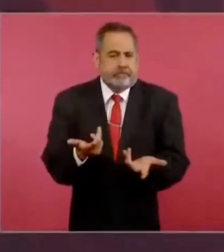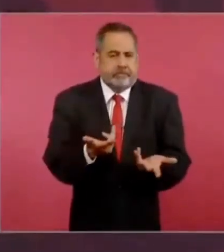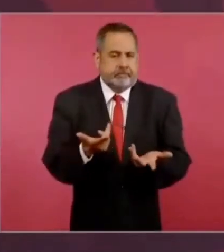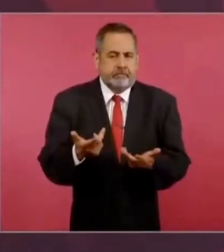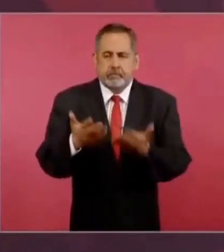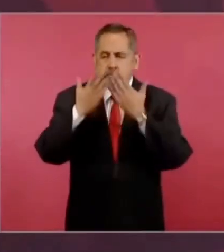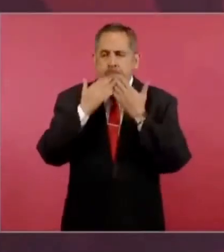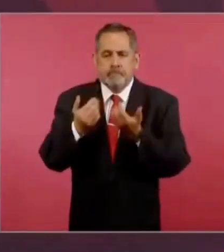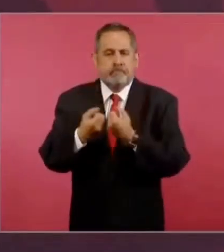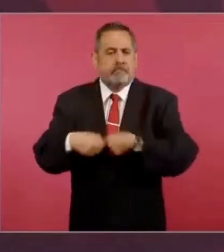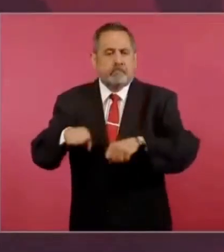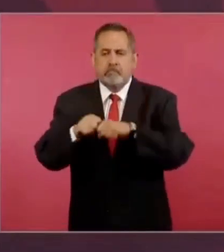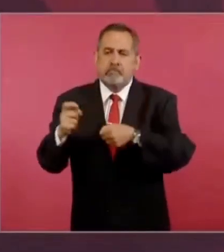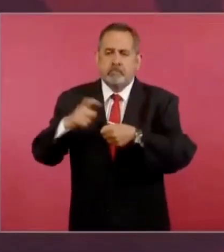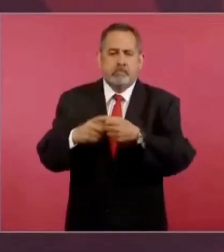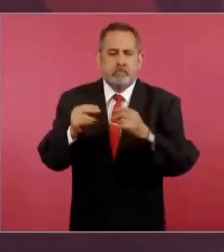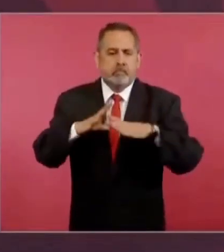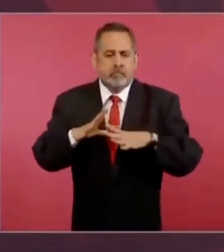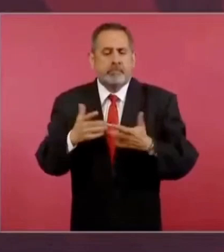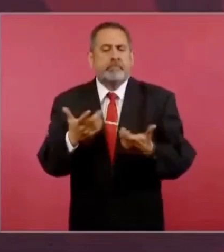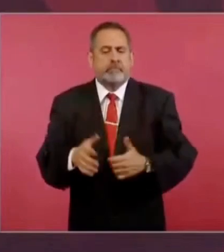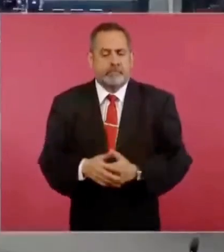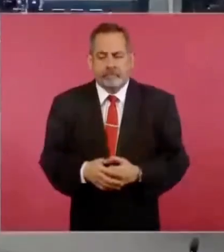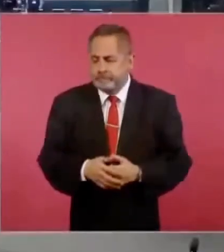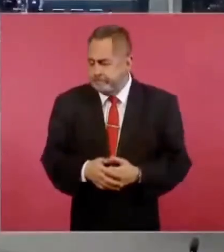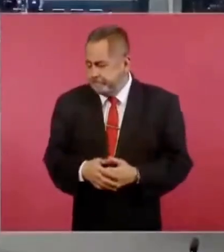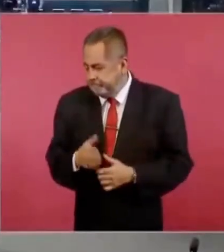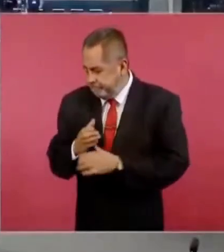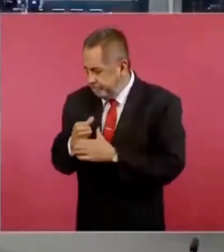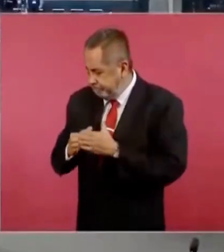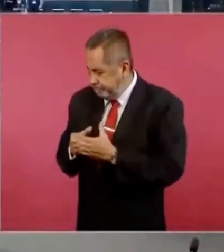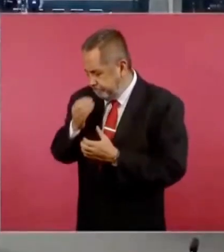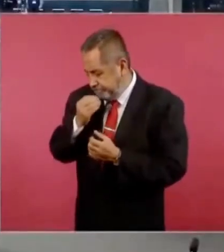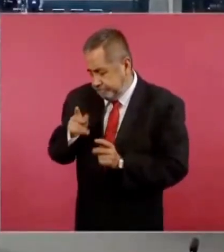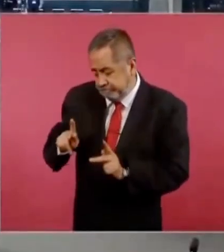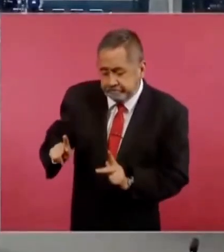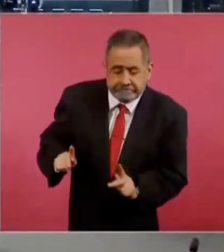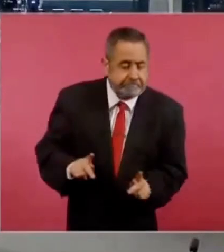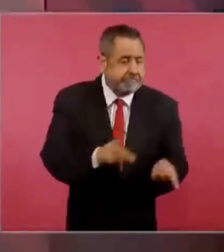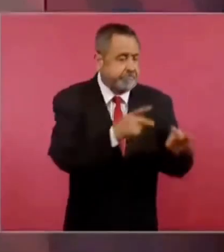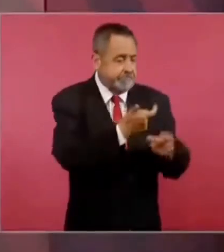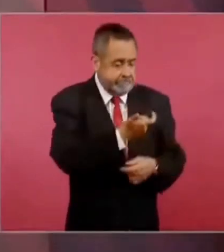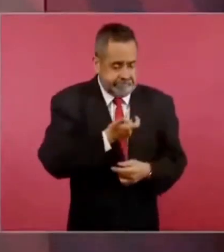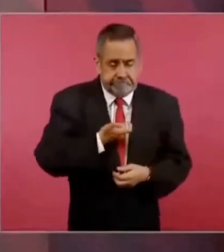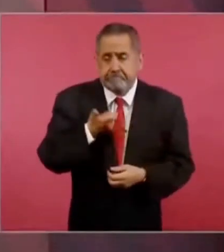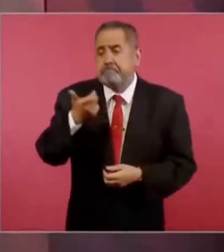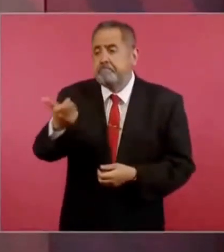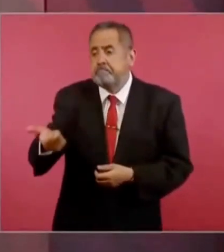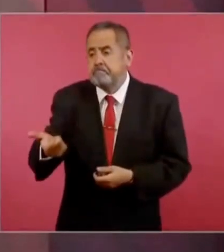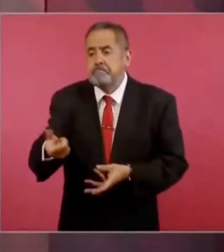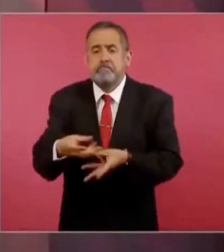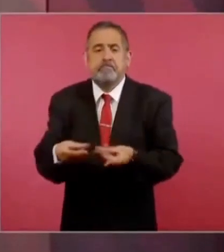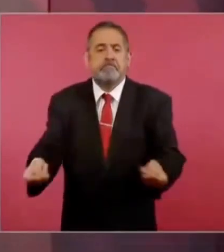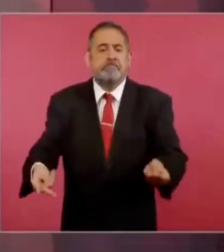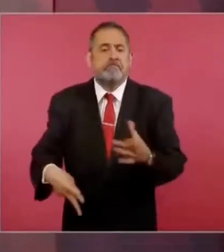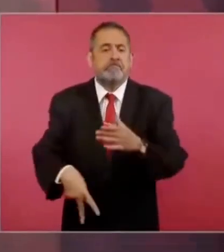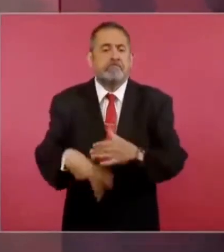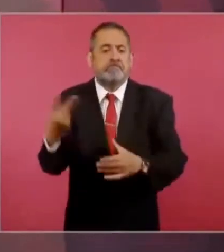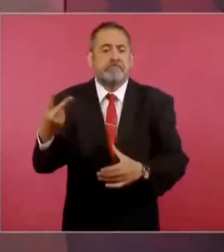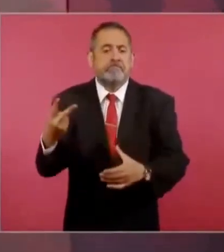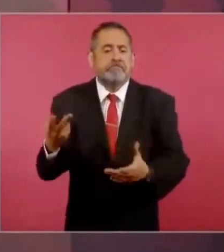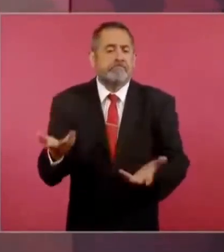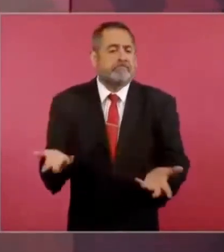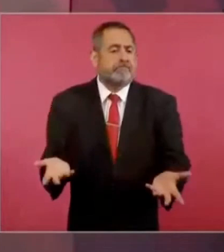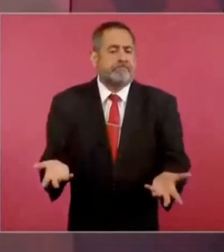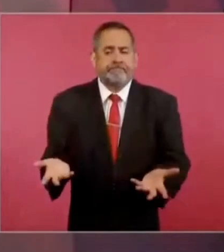si no tienen seguridad social? Venden lo poco que tienen, se quedan sin nada.